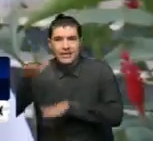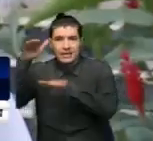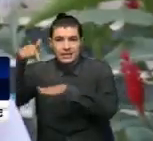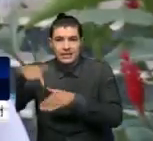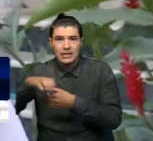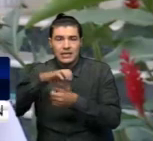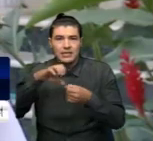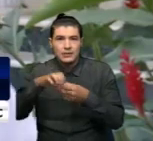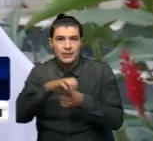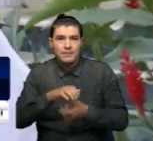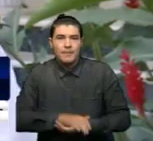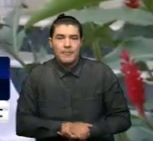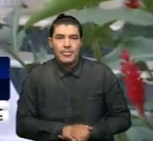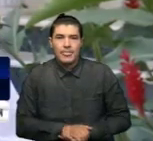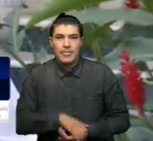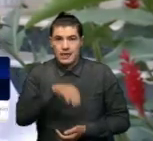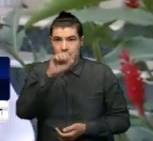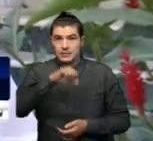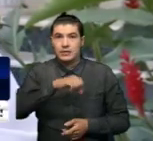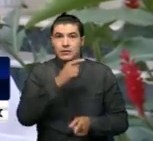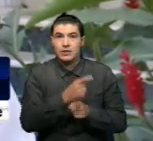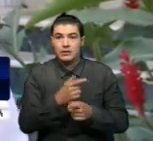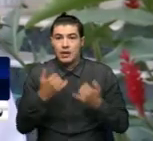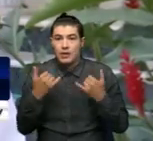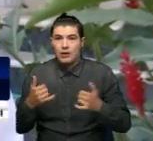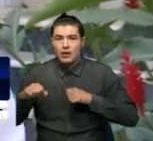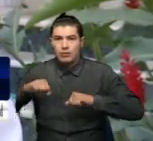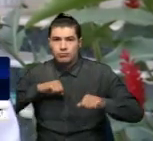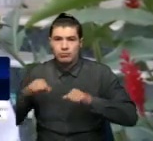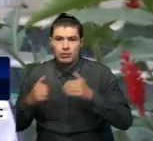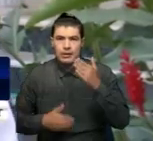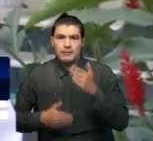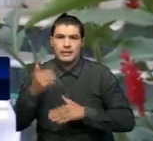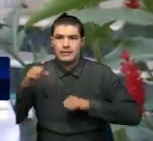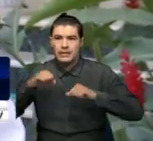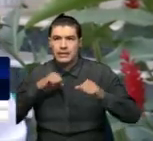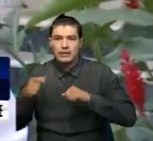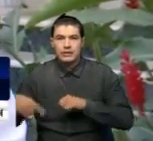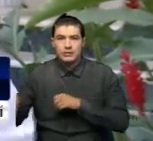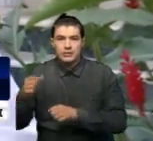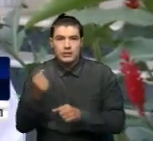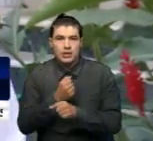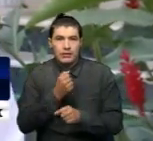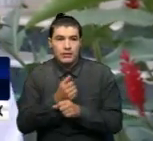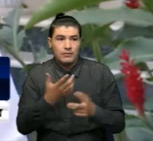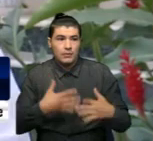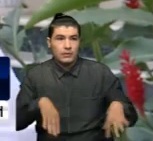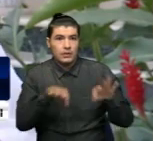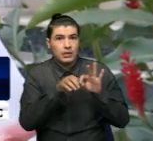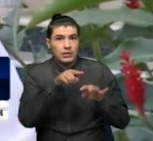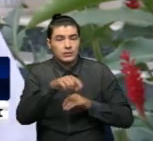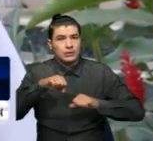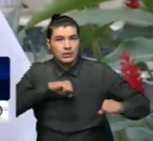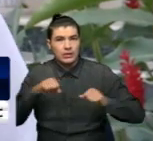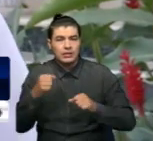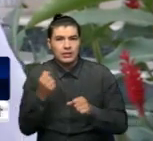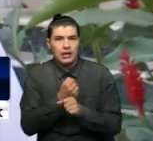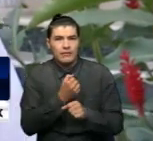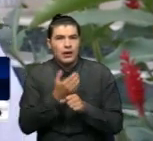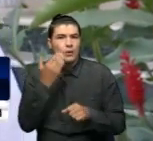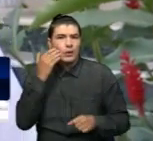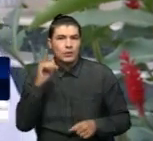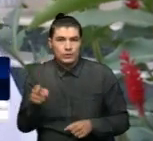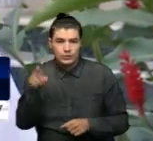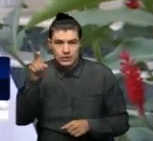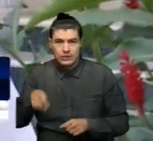se ha generado una activación sobre todo en el empleo pues en este caso muy puntual en el empleo informal porque se requiere cuando se